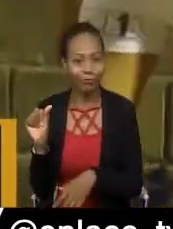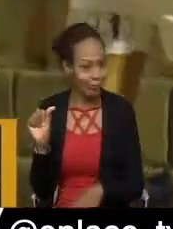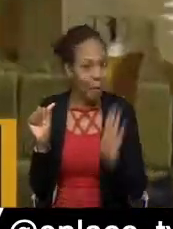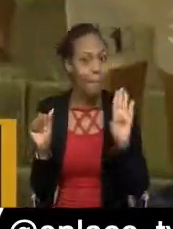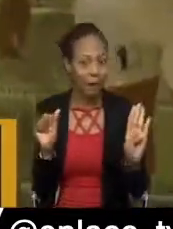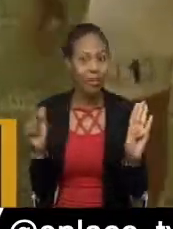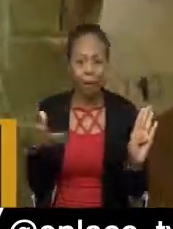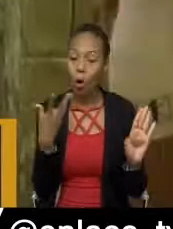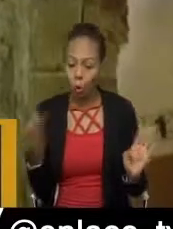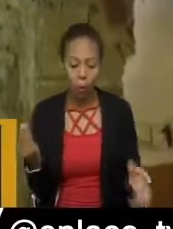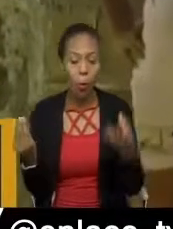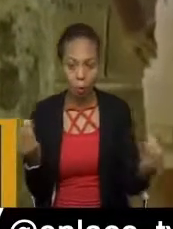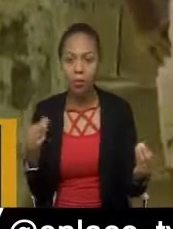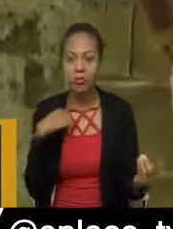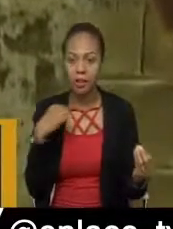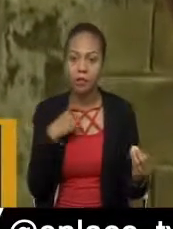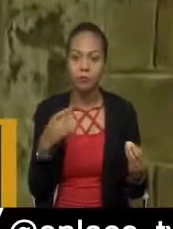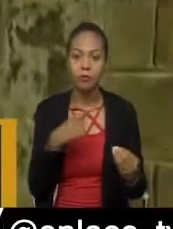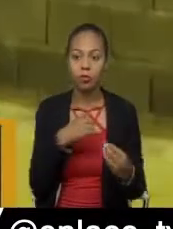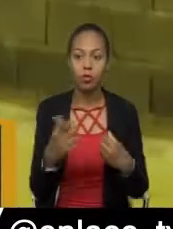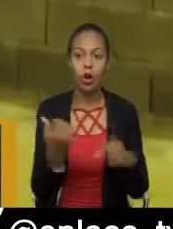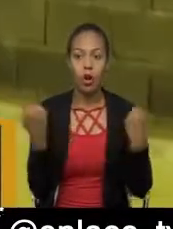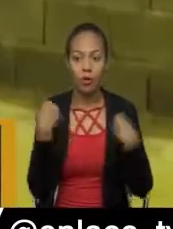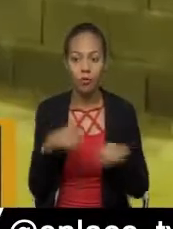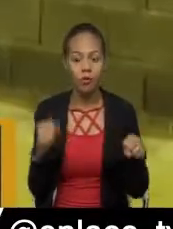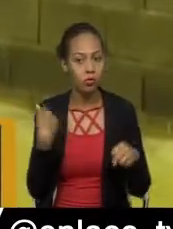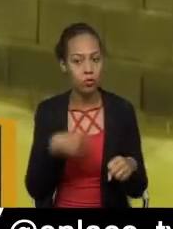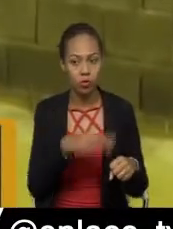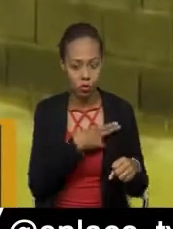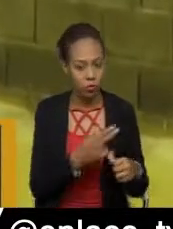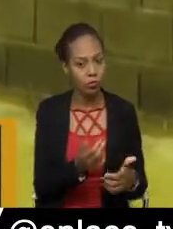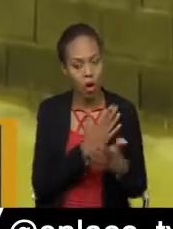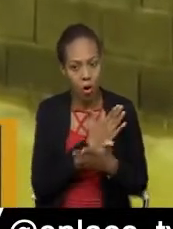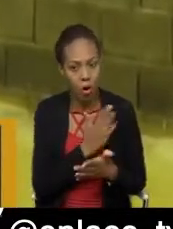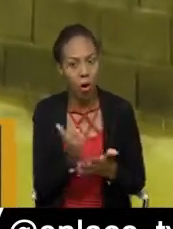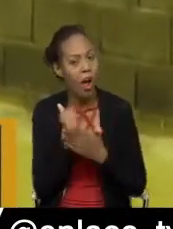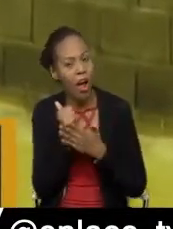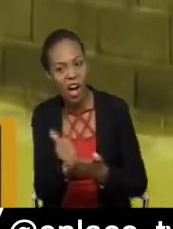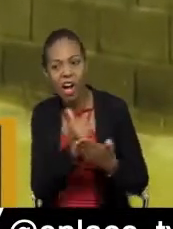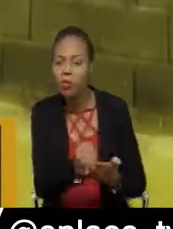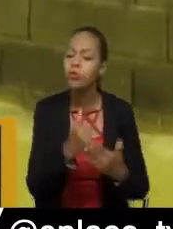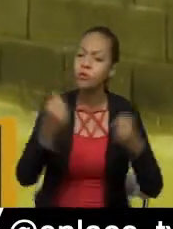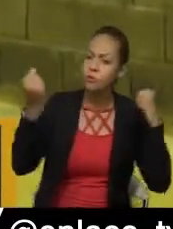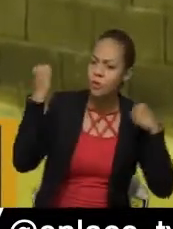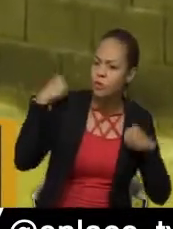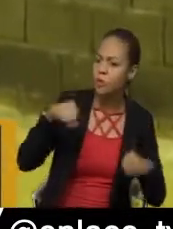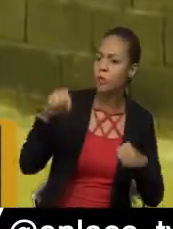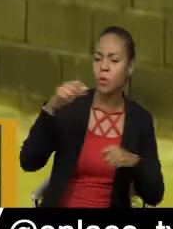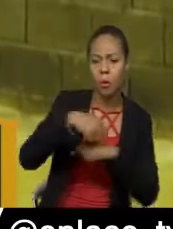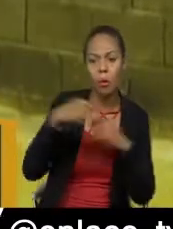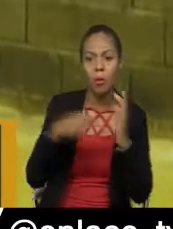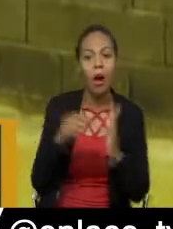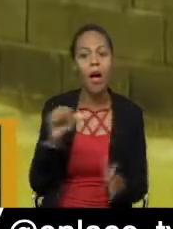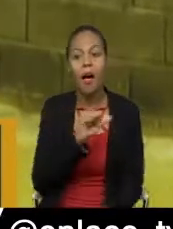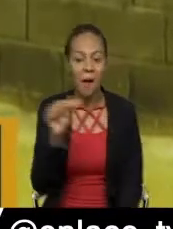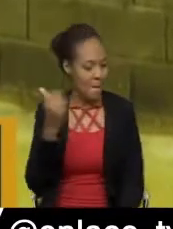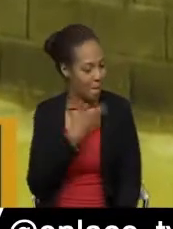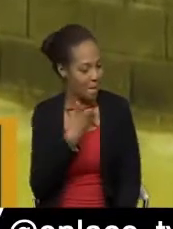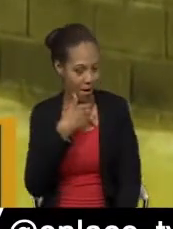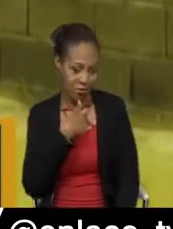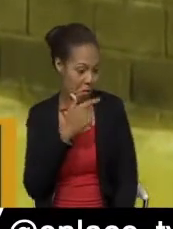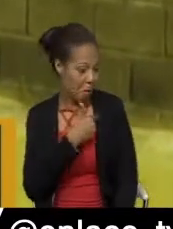para que cada día más dar lo mejor de nosotros y poder demostrar que también las mamás pueden dar lo